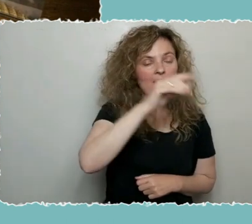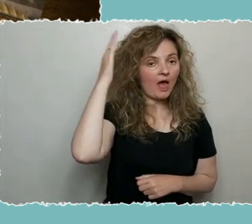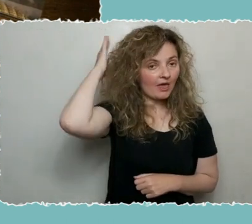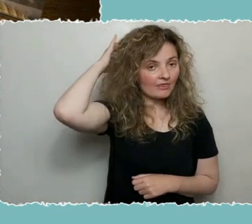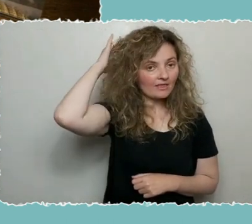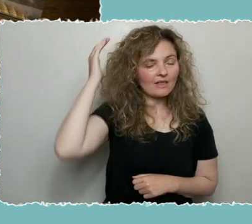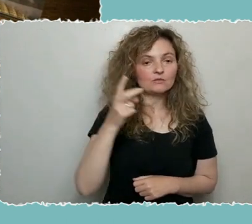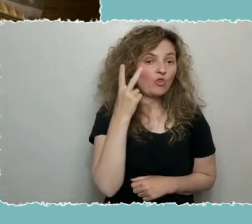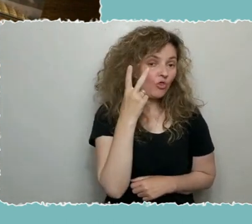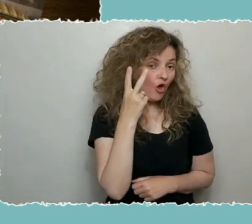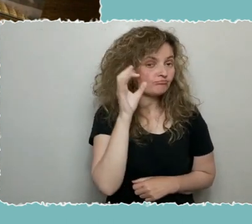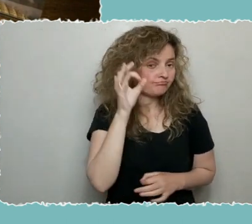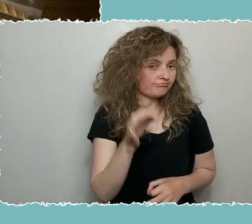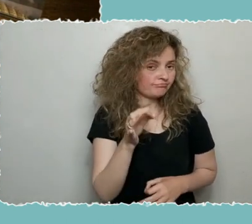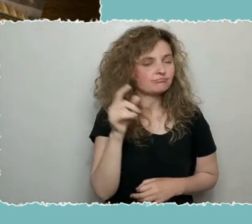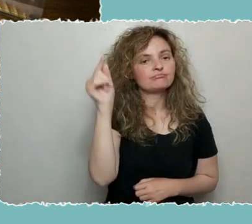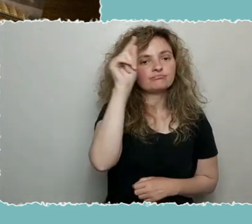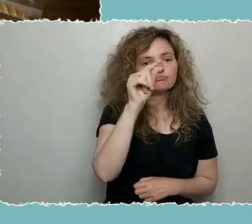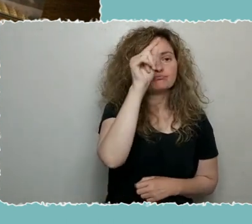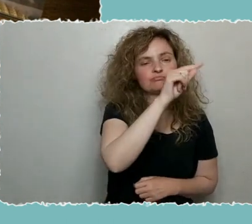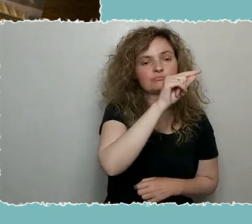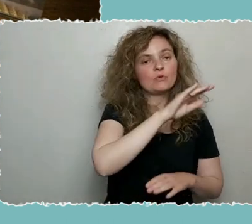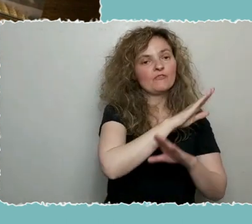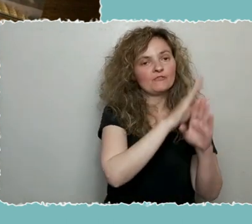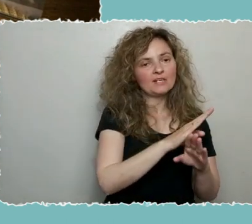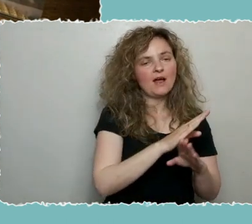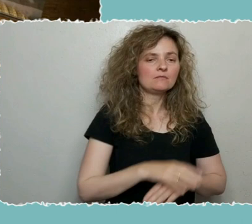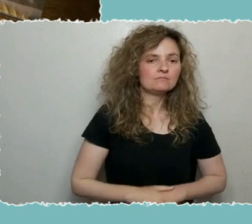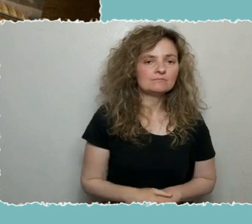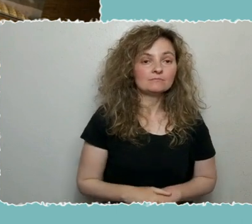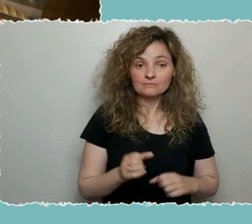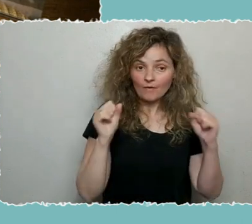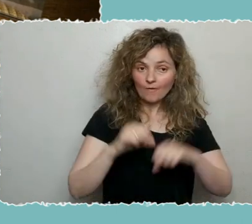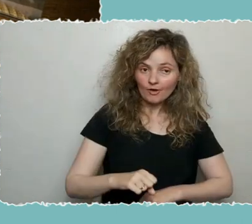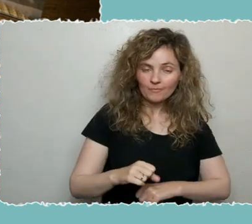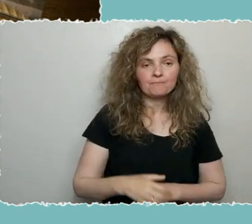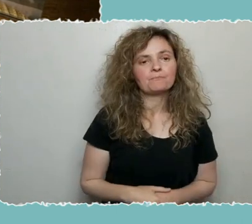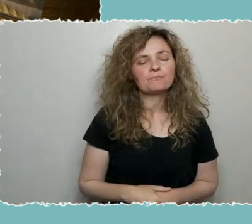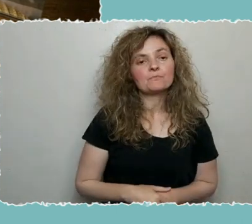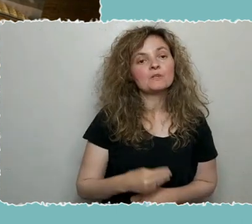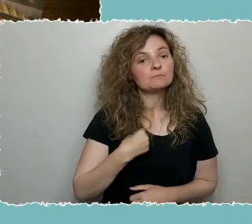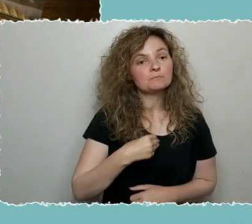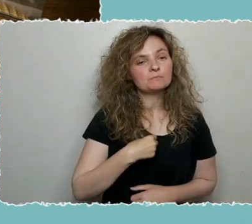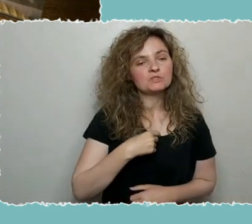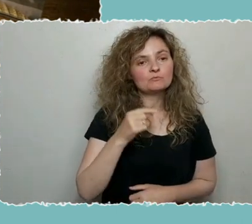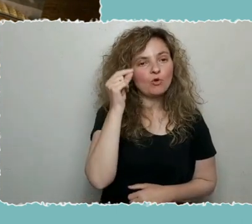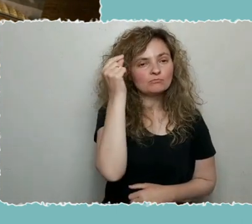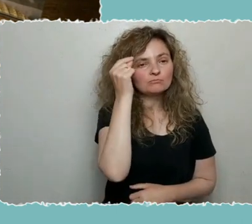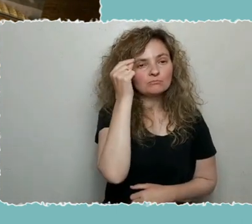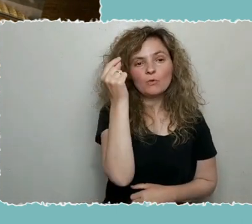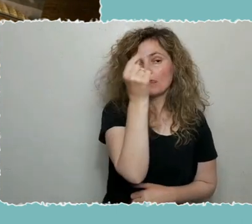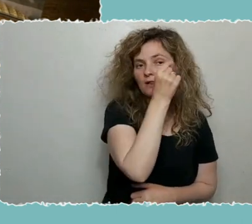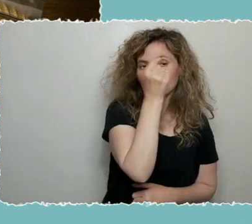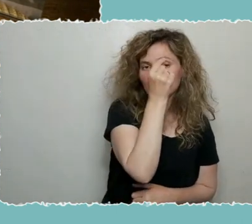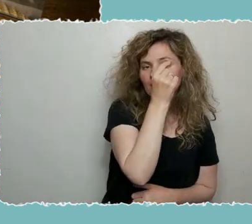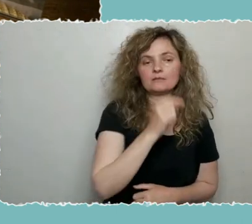atrás. Bueno, dúas curvas. E outra que finaliza. De acordo? Enriba do sombreiro facemos